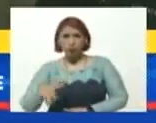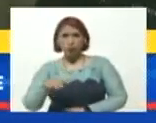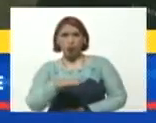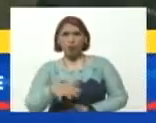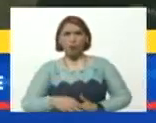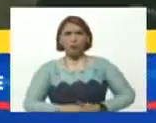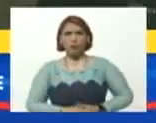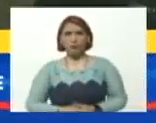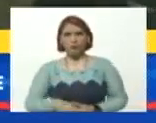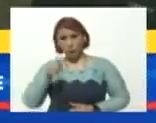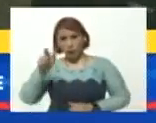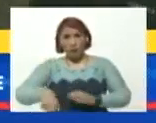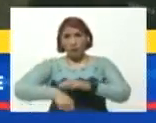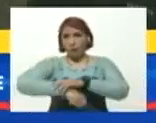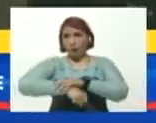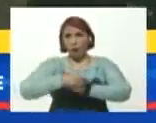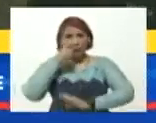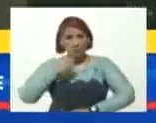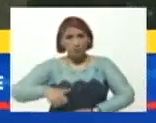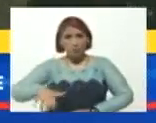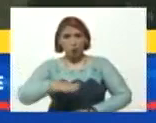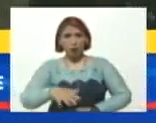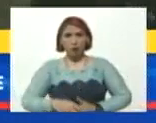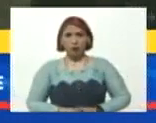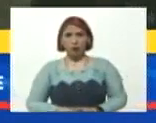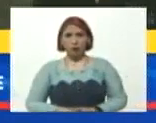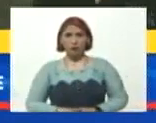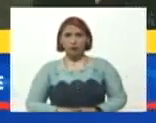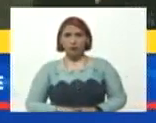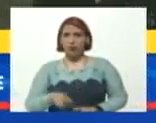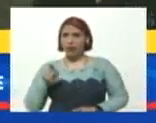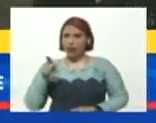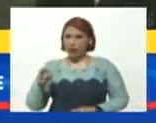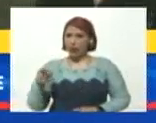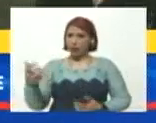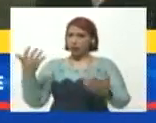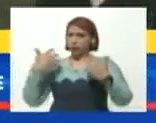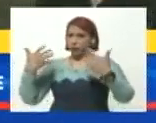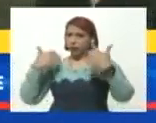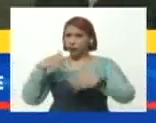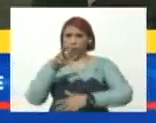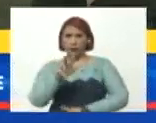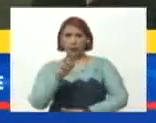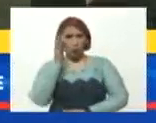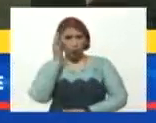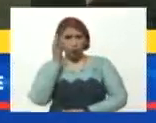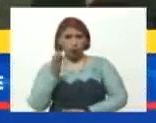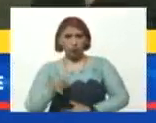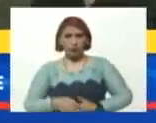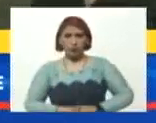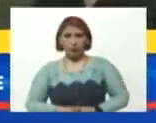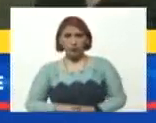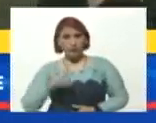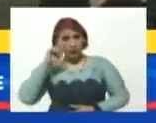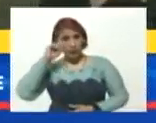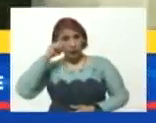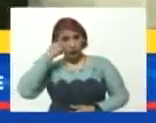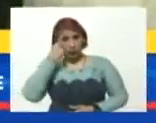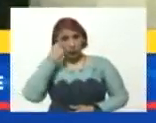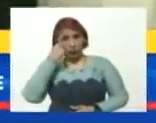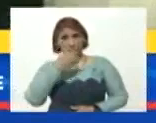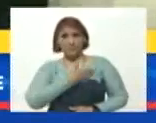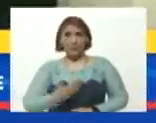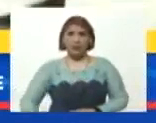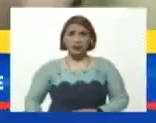pueblos. Y cuando hablábamos, él me daba 3 consejos. Se lo recordé a Jorge Jiménez,